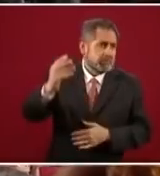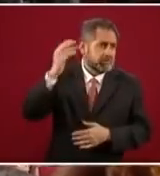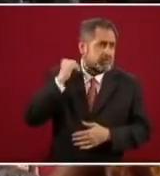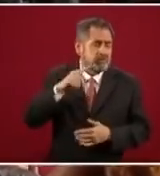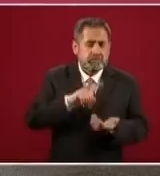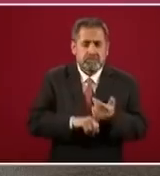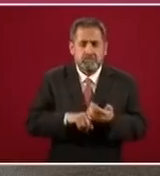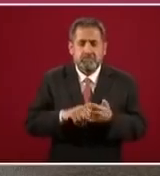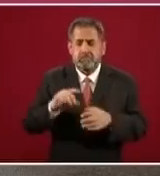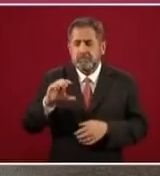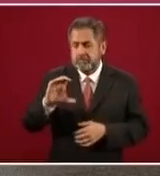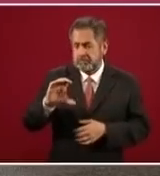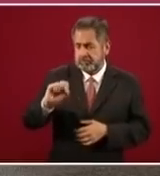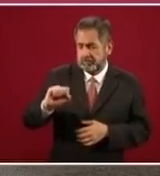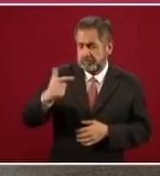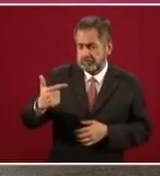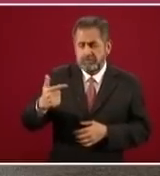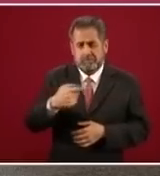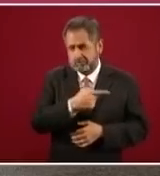desde Salinas